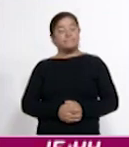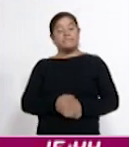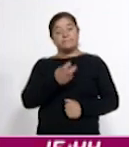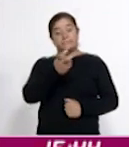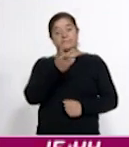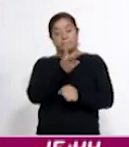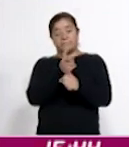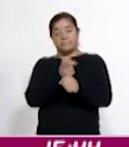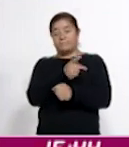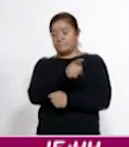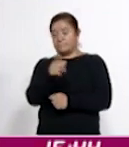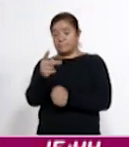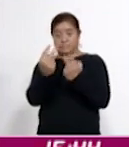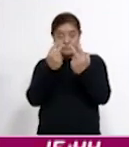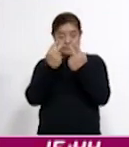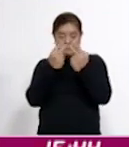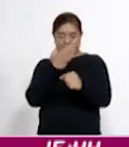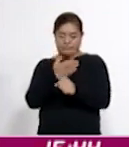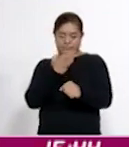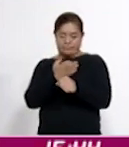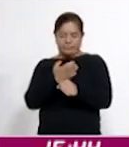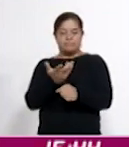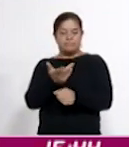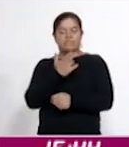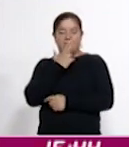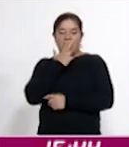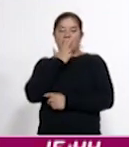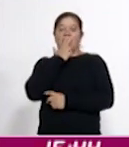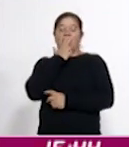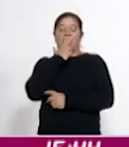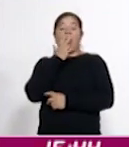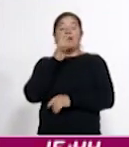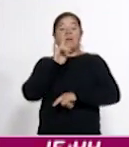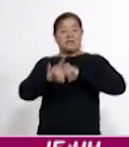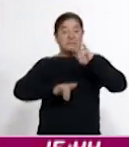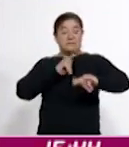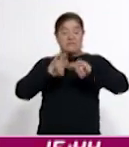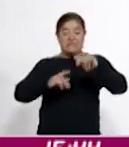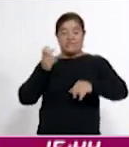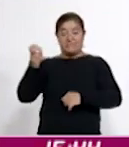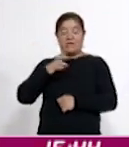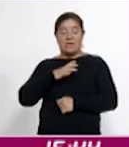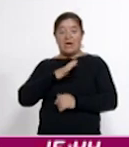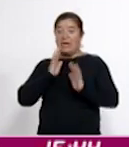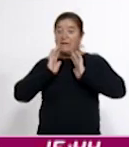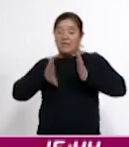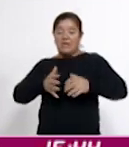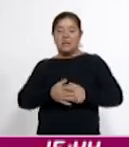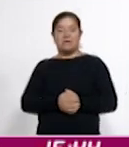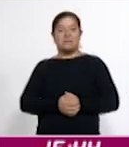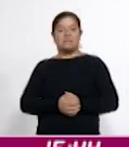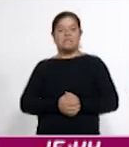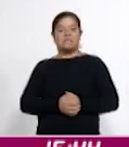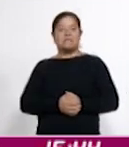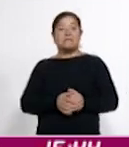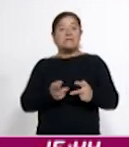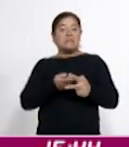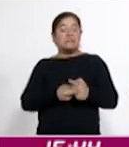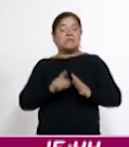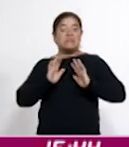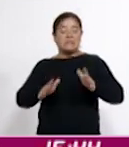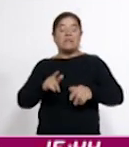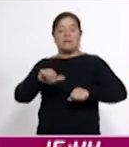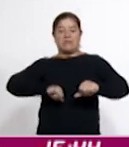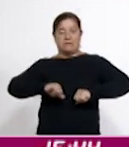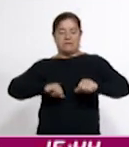invitación para quienes nos ven en esta ocasión. Disfrute de esta feria que tendrá lugar ya, están por iniciar con las actividades,